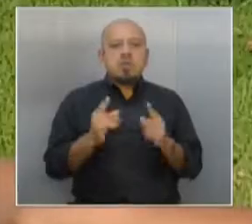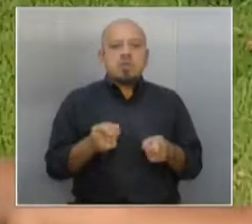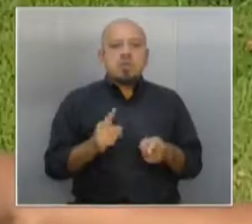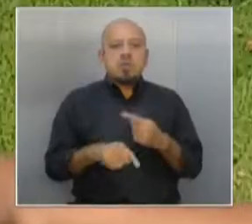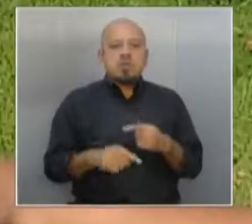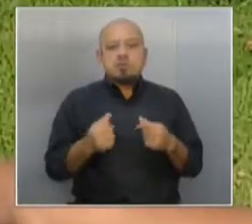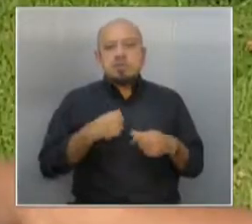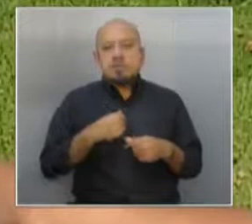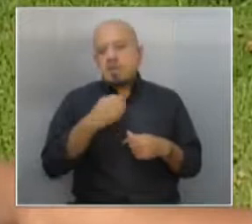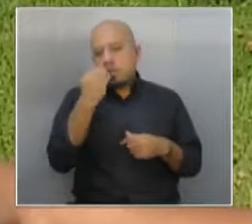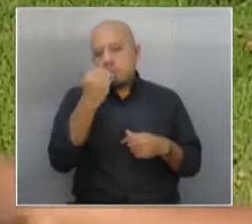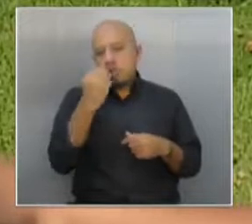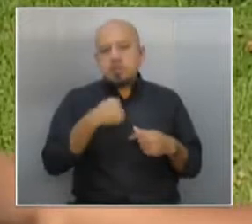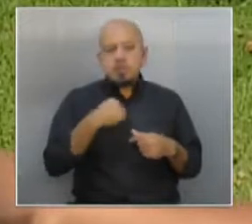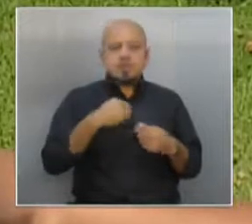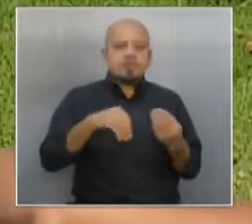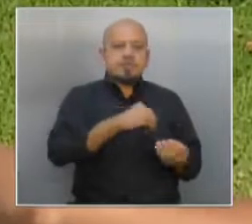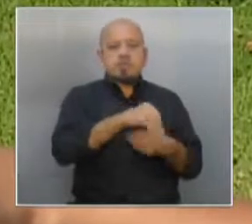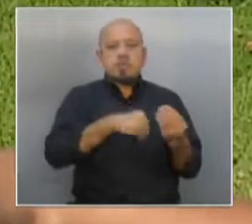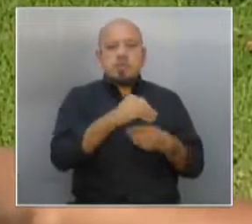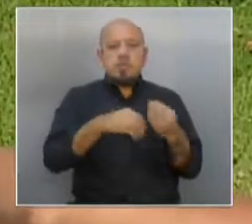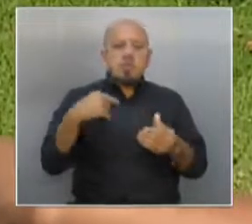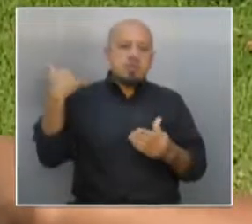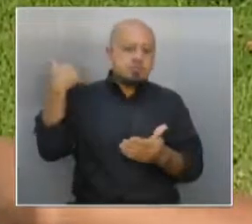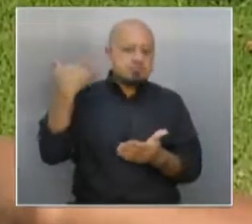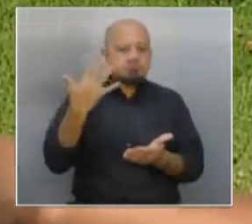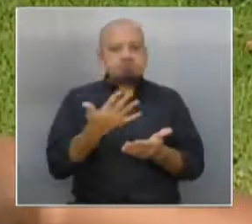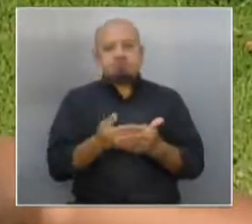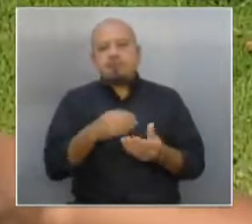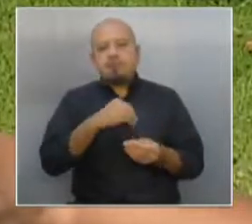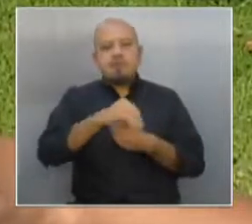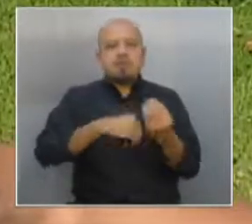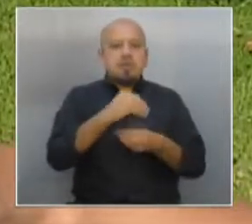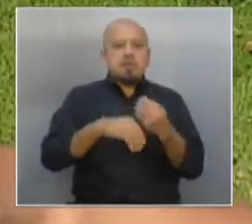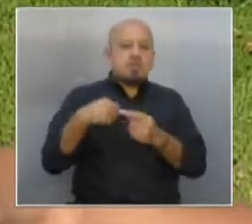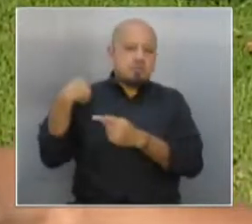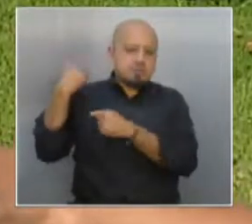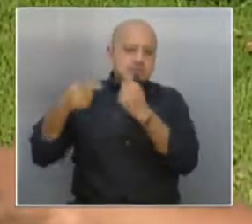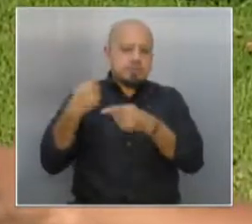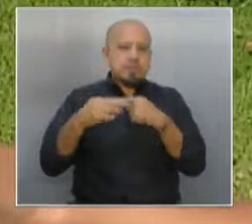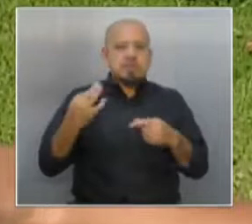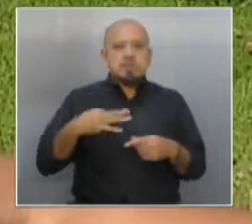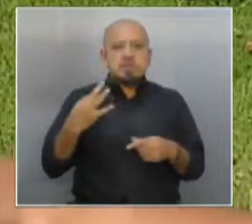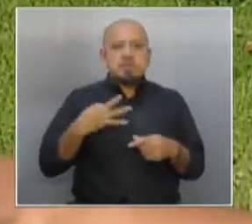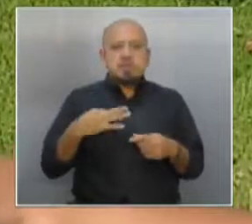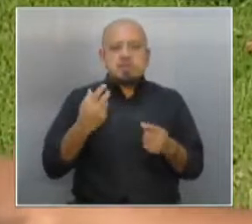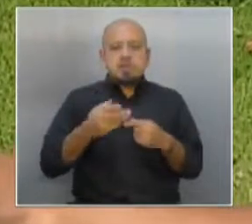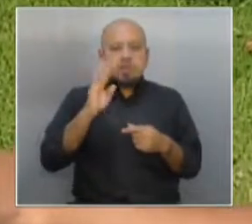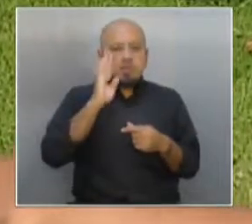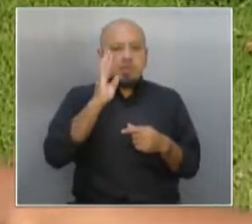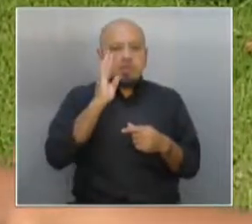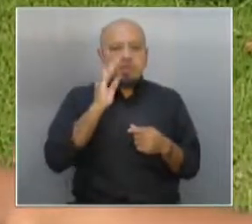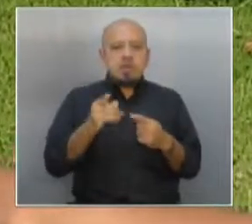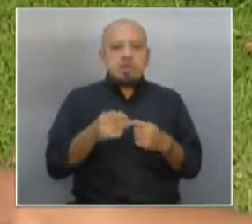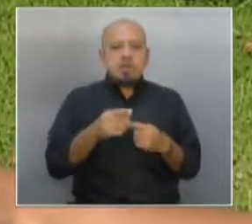interno. Claro. Nosotros venimos de una familia de muchos años, y entonces mi mamá siempre